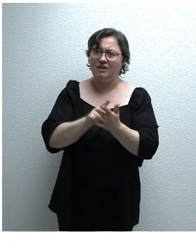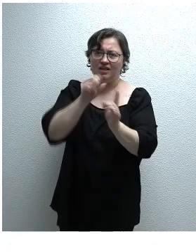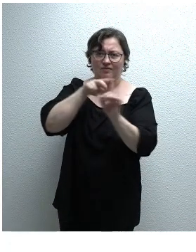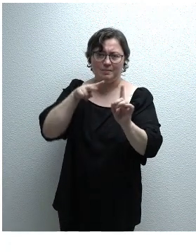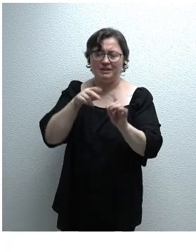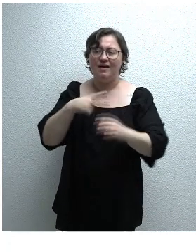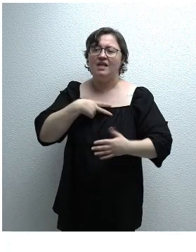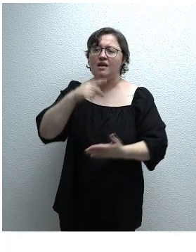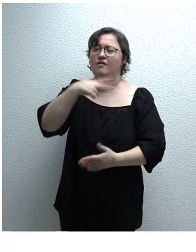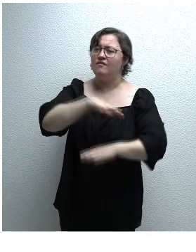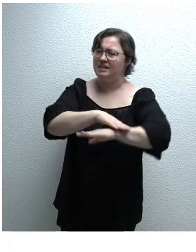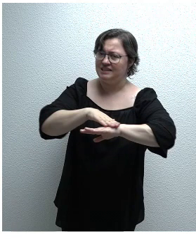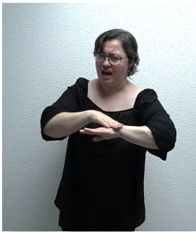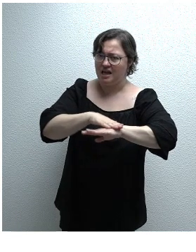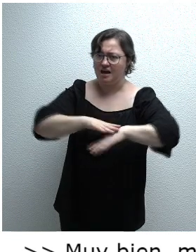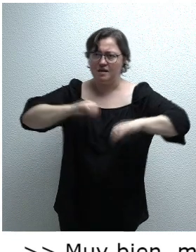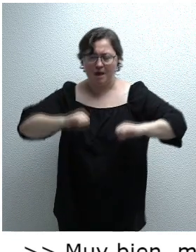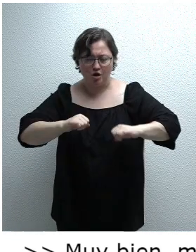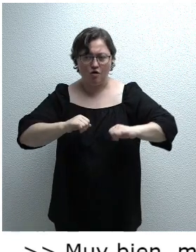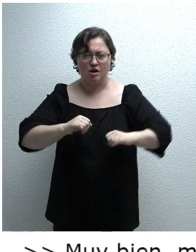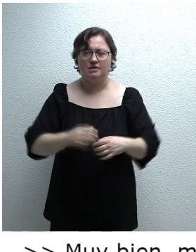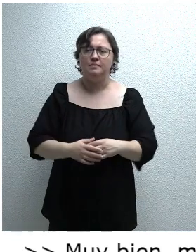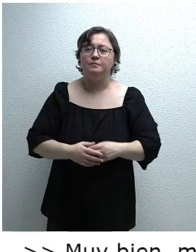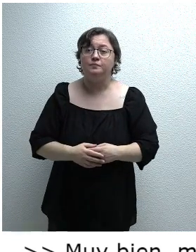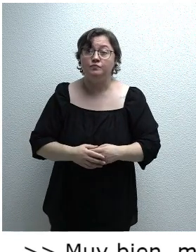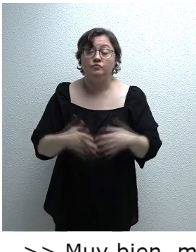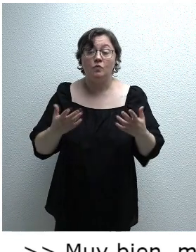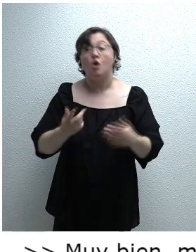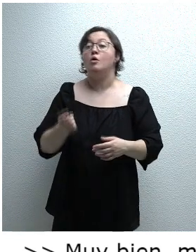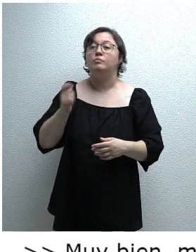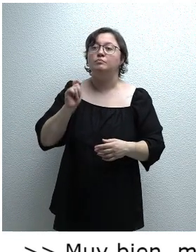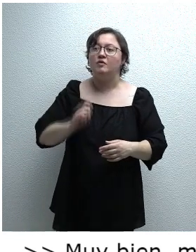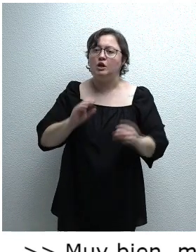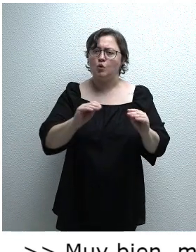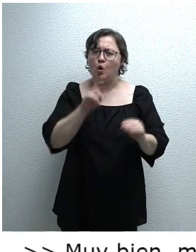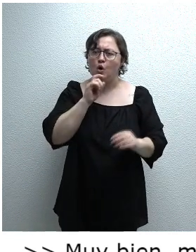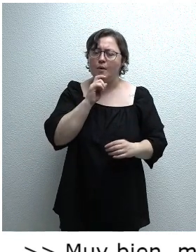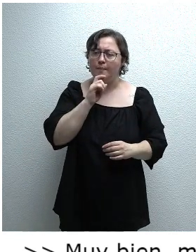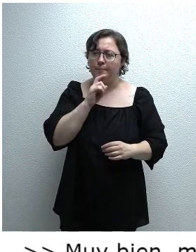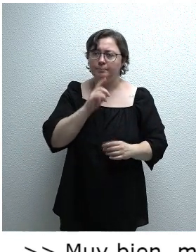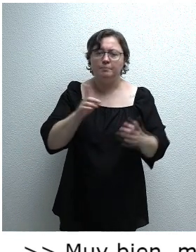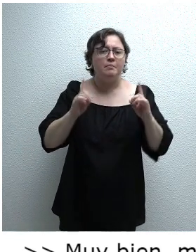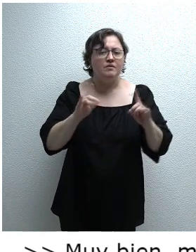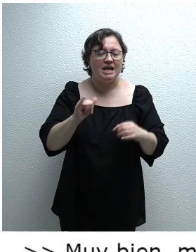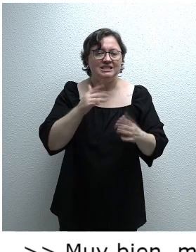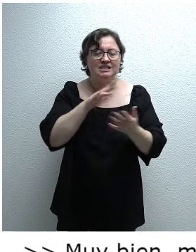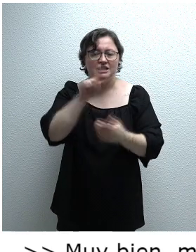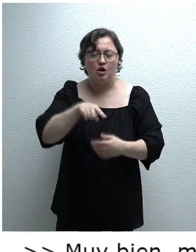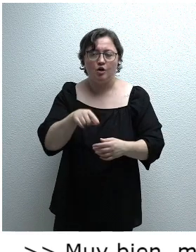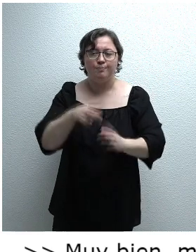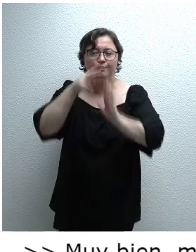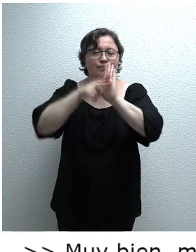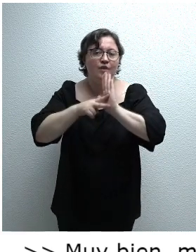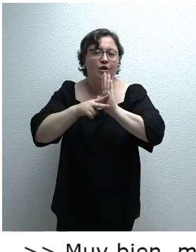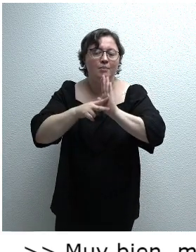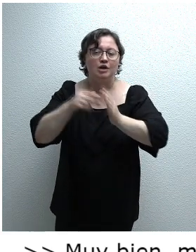la Fiscalía de Mayores y de sus implicaciones profesionales, ¿está previsto un mecanismo de